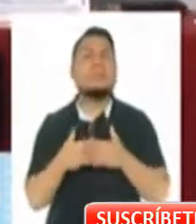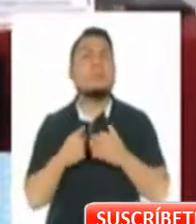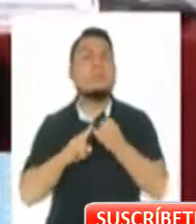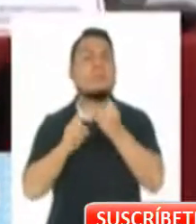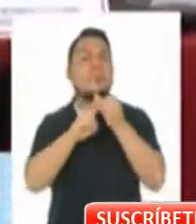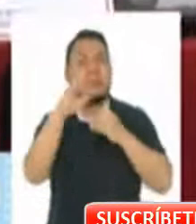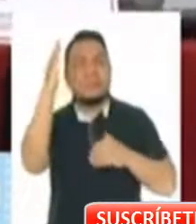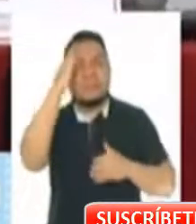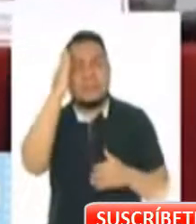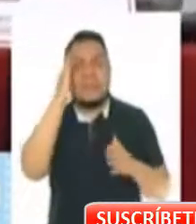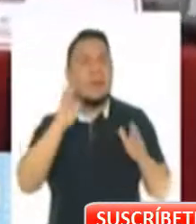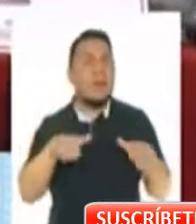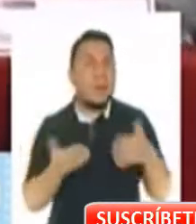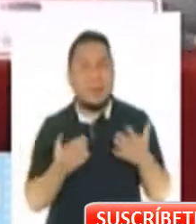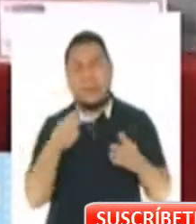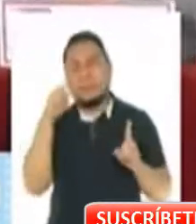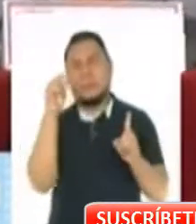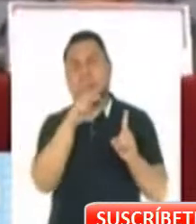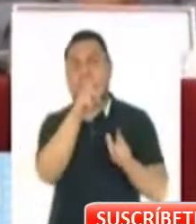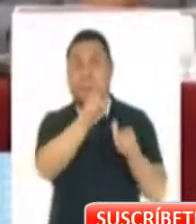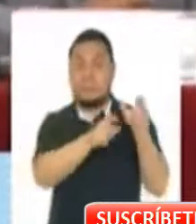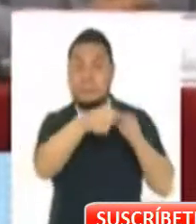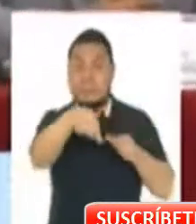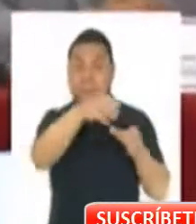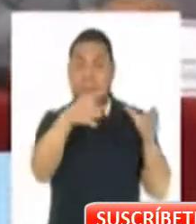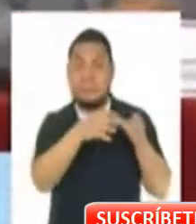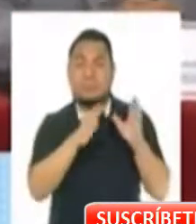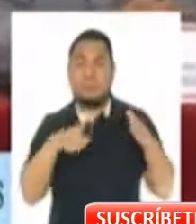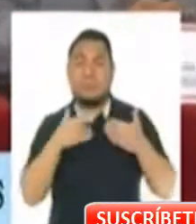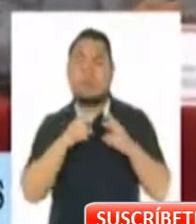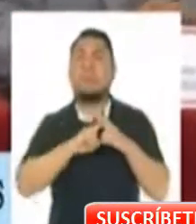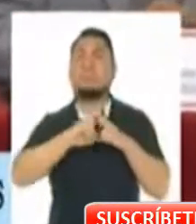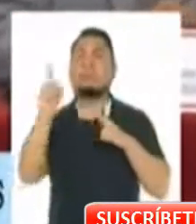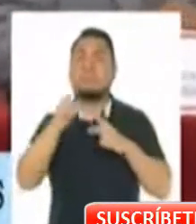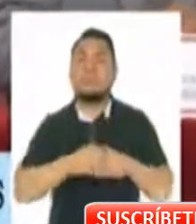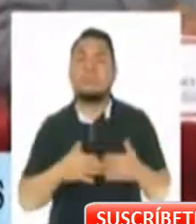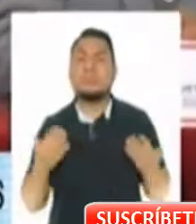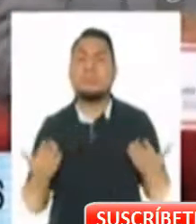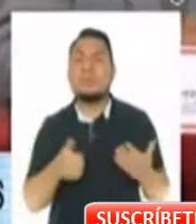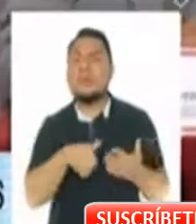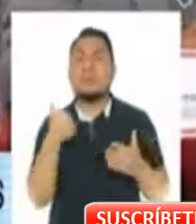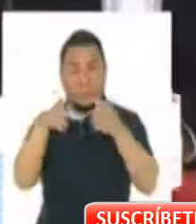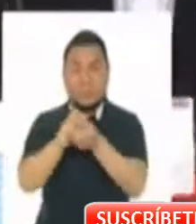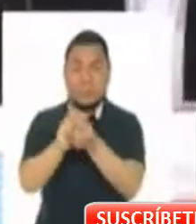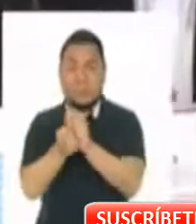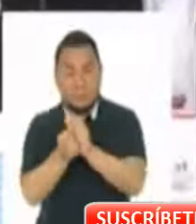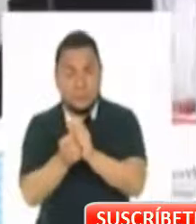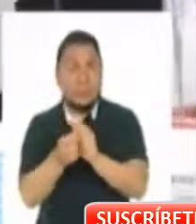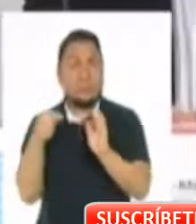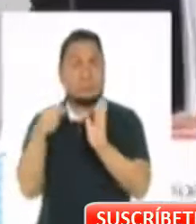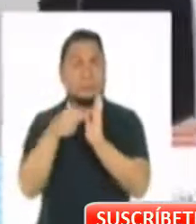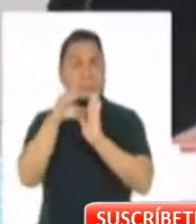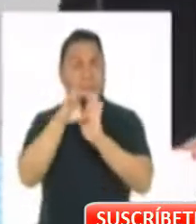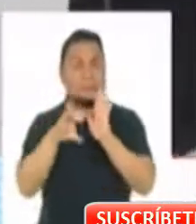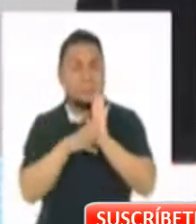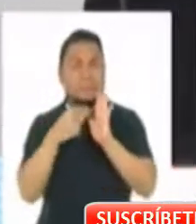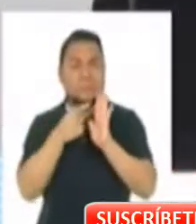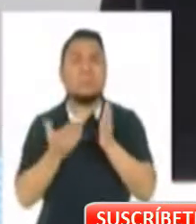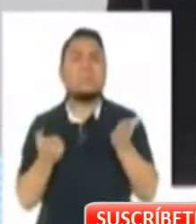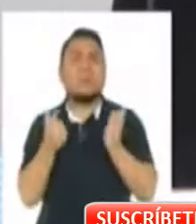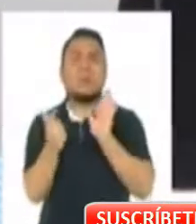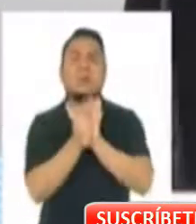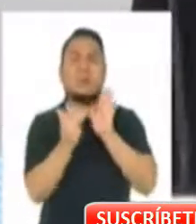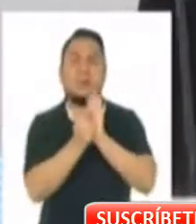para saber si hay algún indicio de que esas personas puedan haber huido a otros lugares. Bueno amigos, ¿en qué quedará